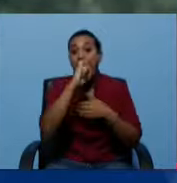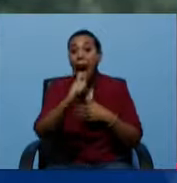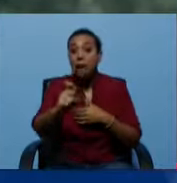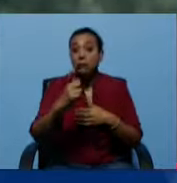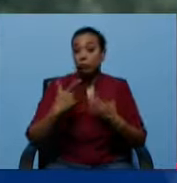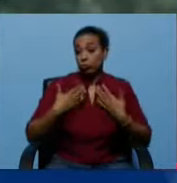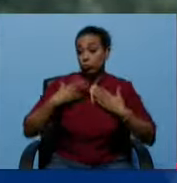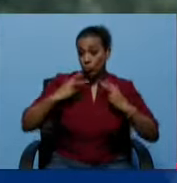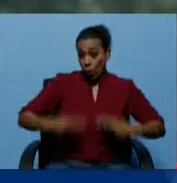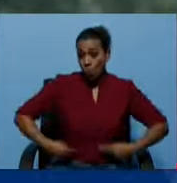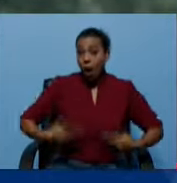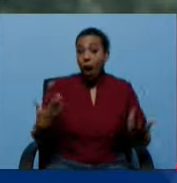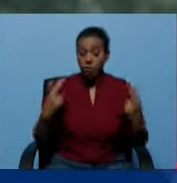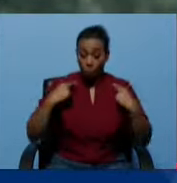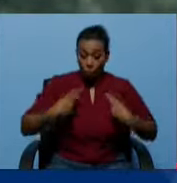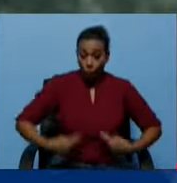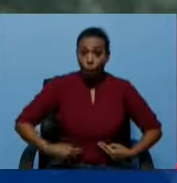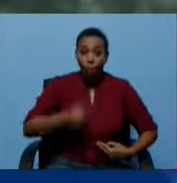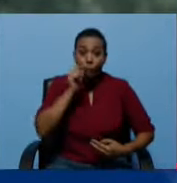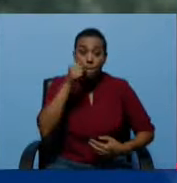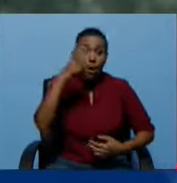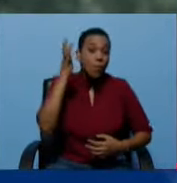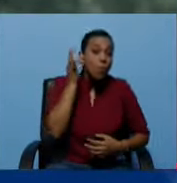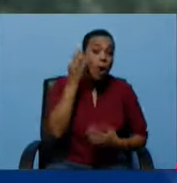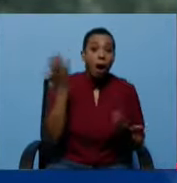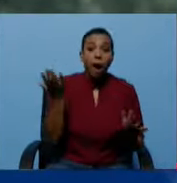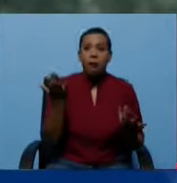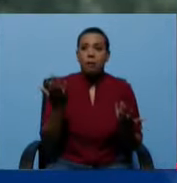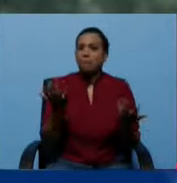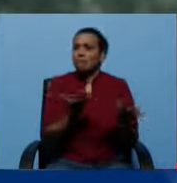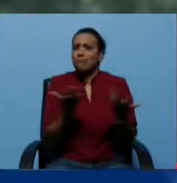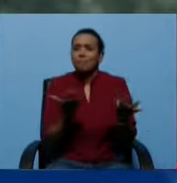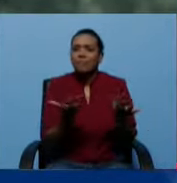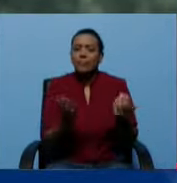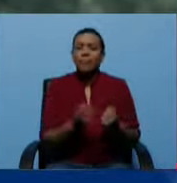nosotros, los Homo sapiens, que son